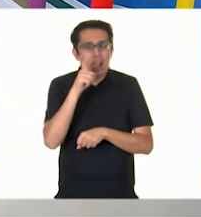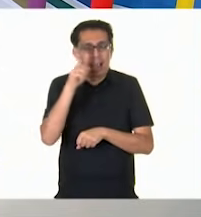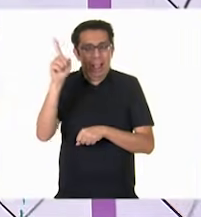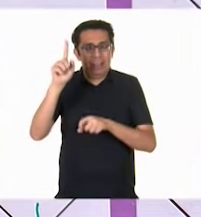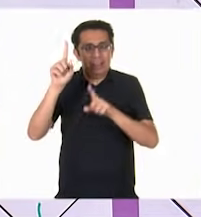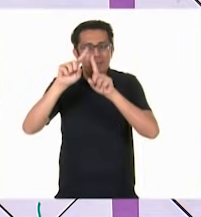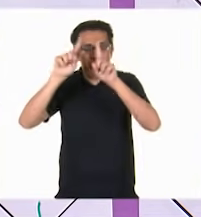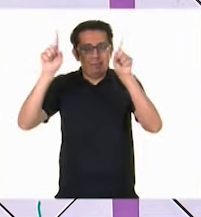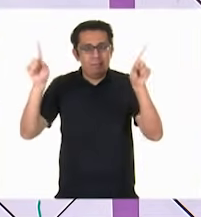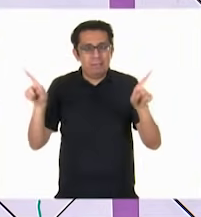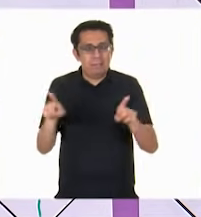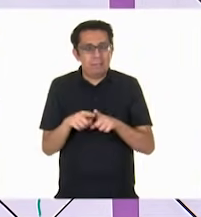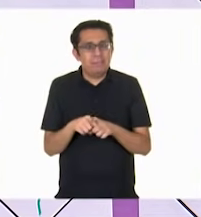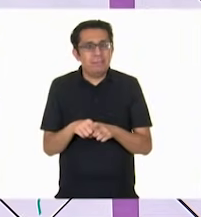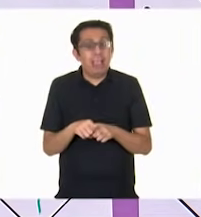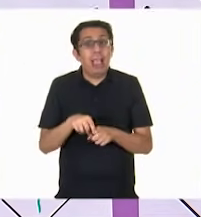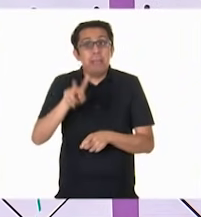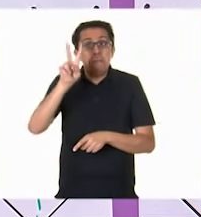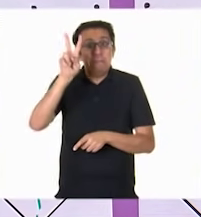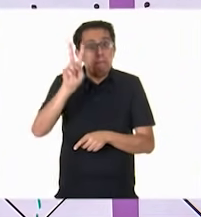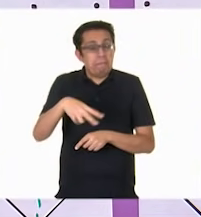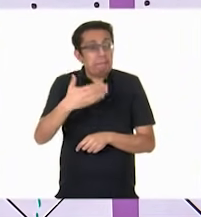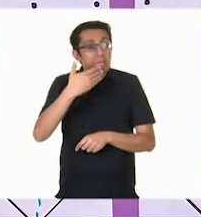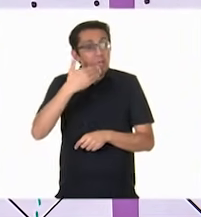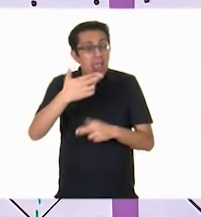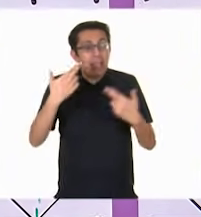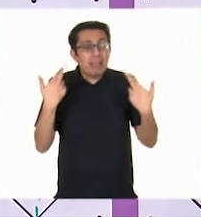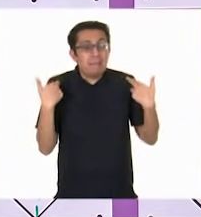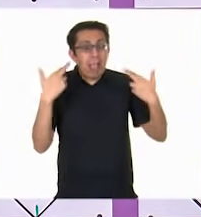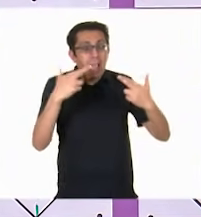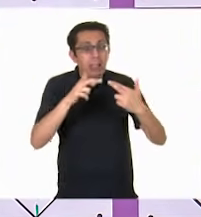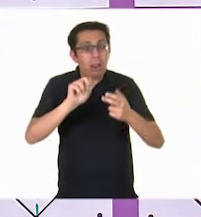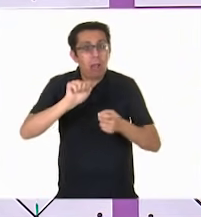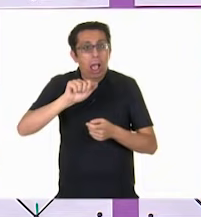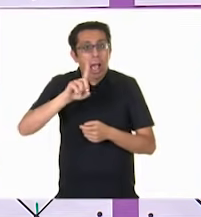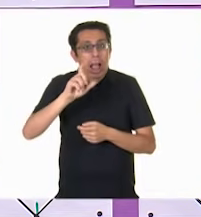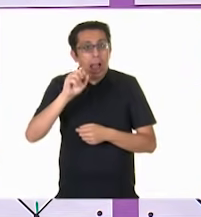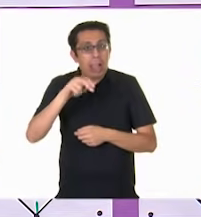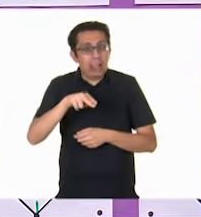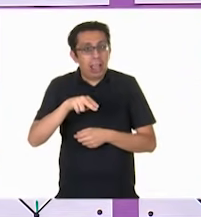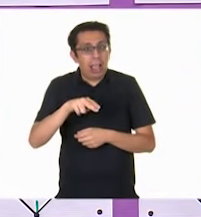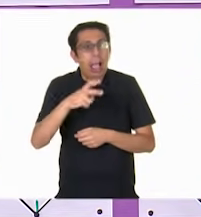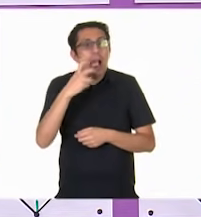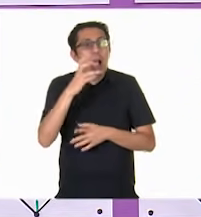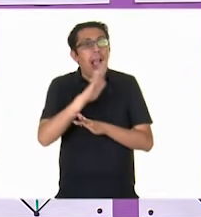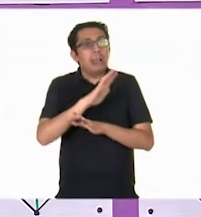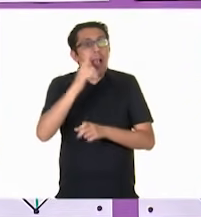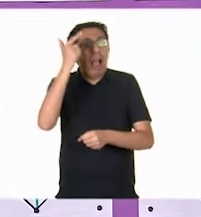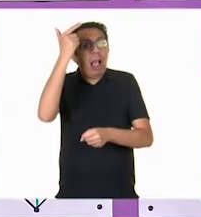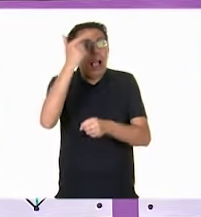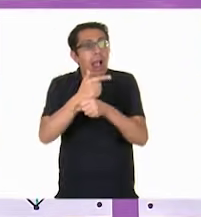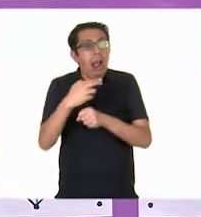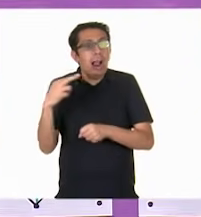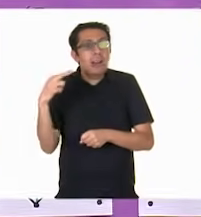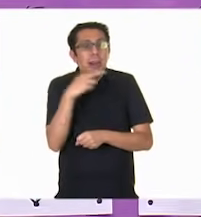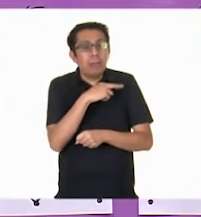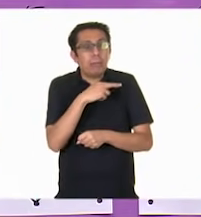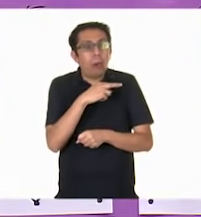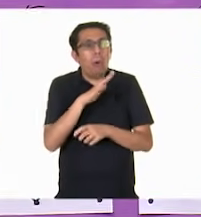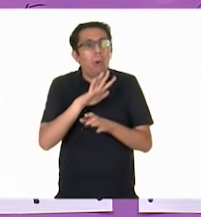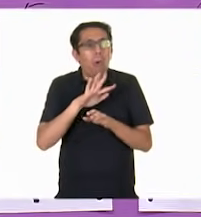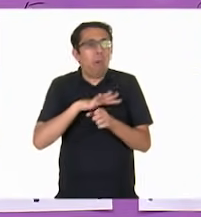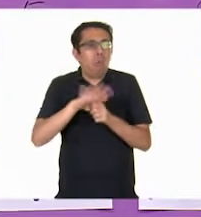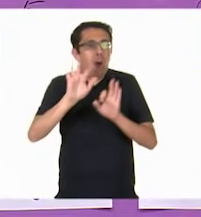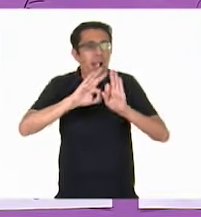cuenta? Ah, sí. Ah, cierto, cierto. Muy bien, maestro Adán. De esa manera encontró rapidísimo la figura